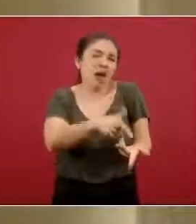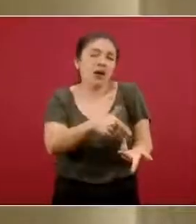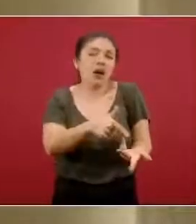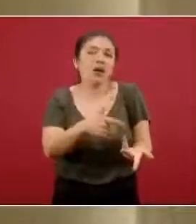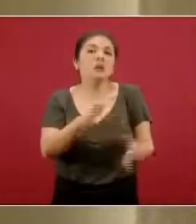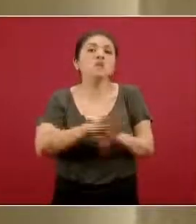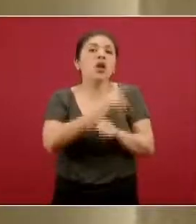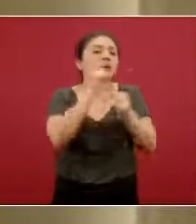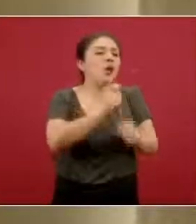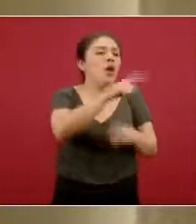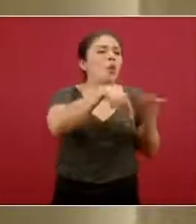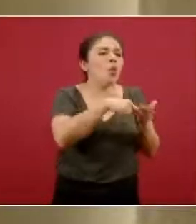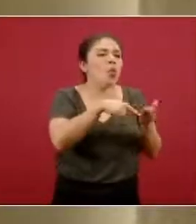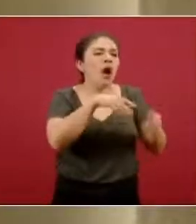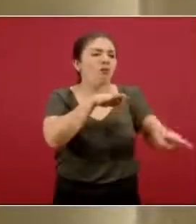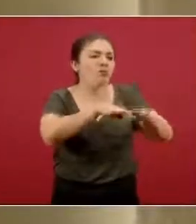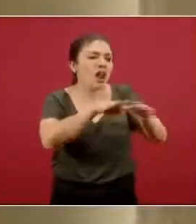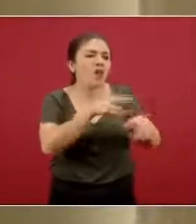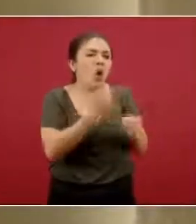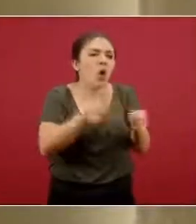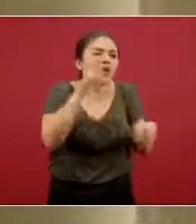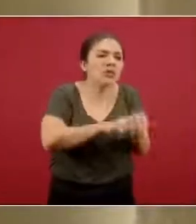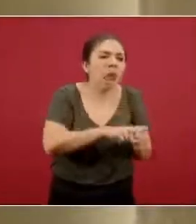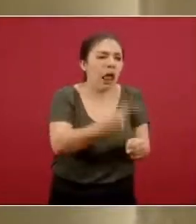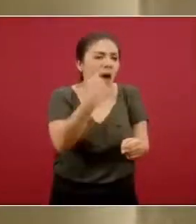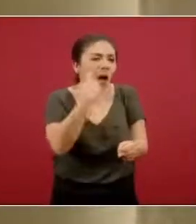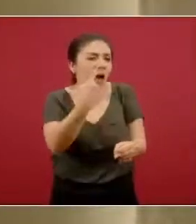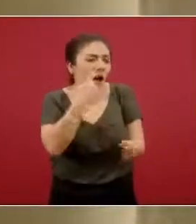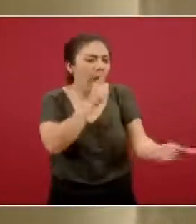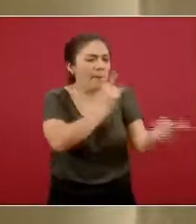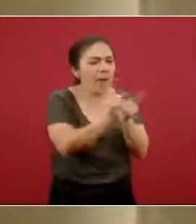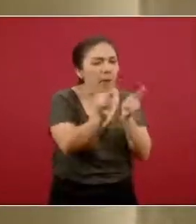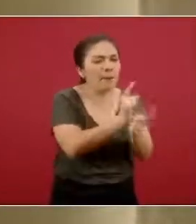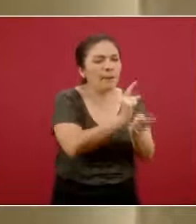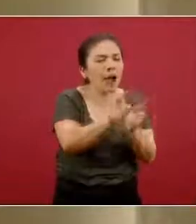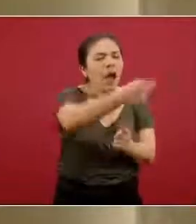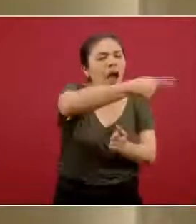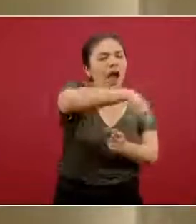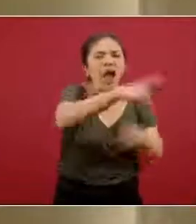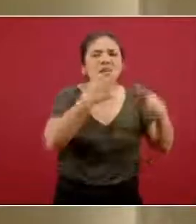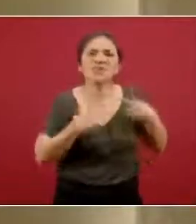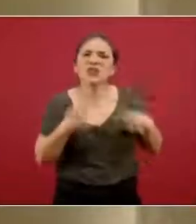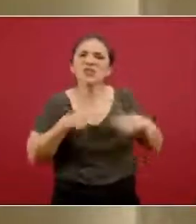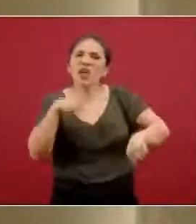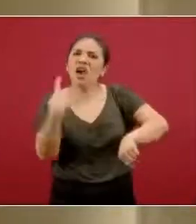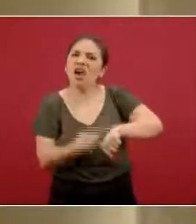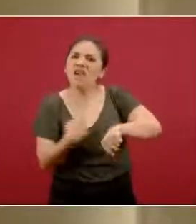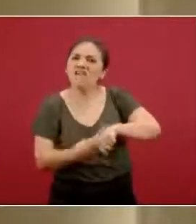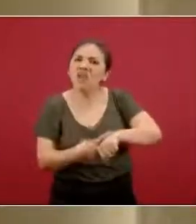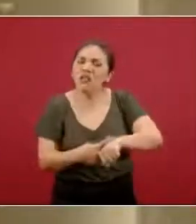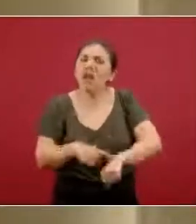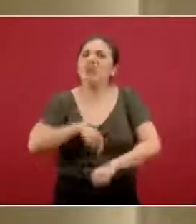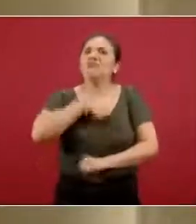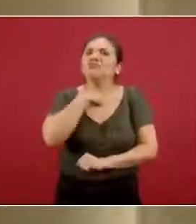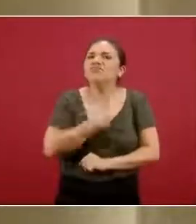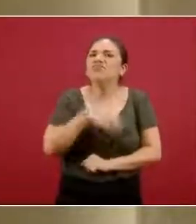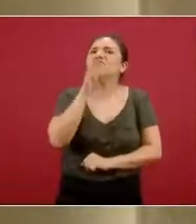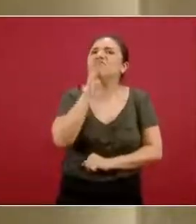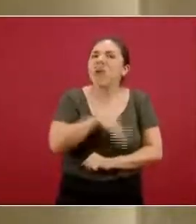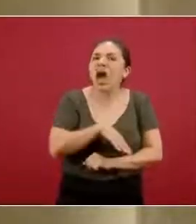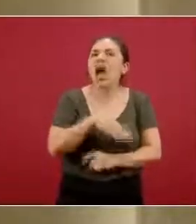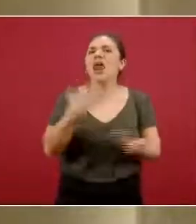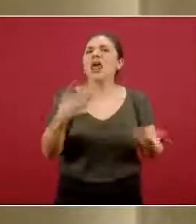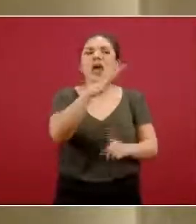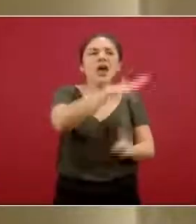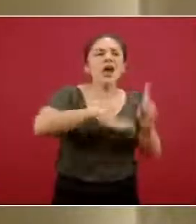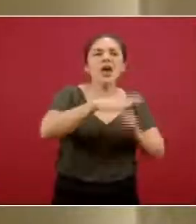por estar en un ambiente en donde de manera constante hay personas que están presentando el virus y por lo tanto se consideraría